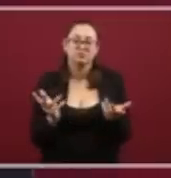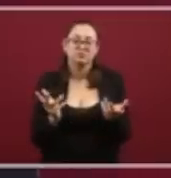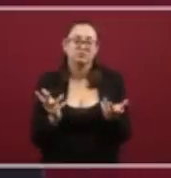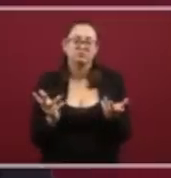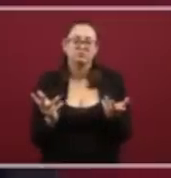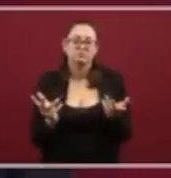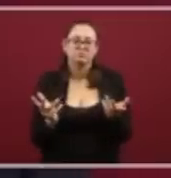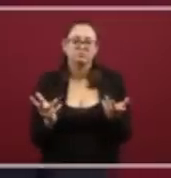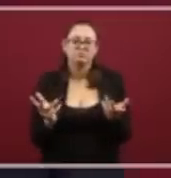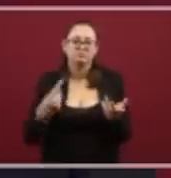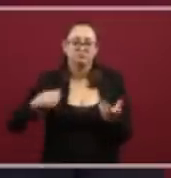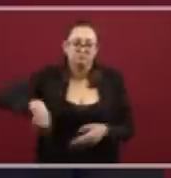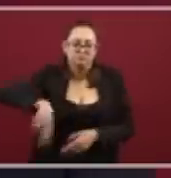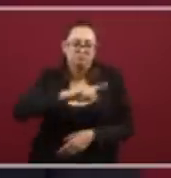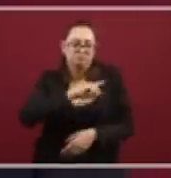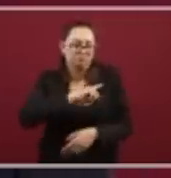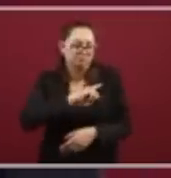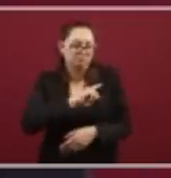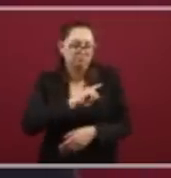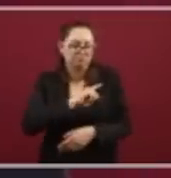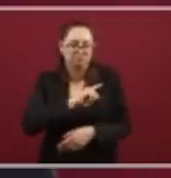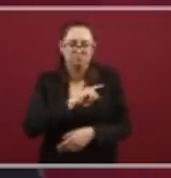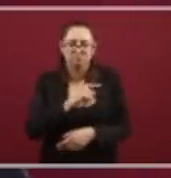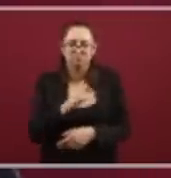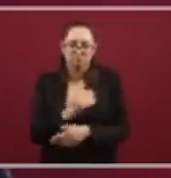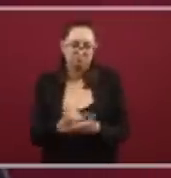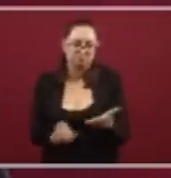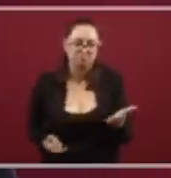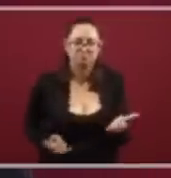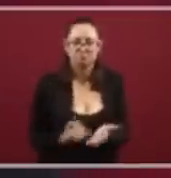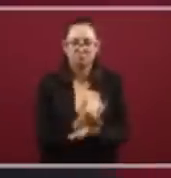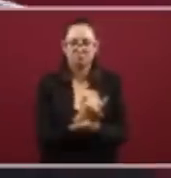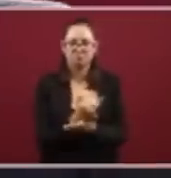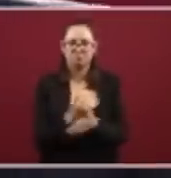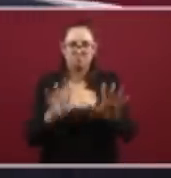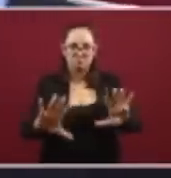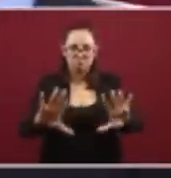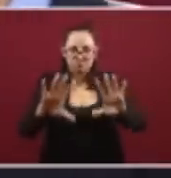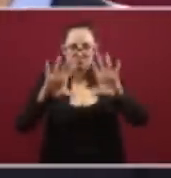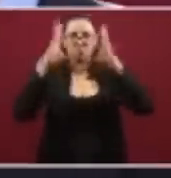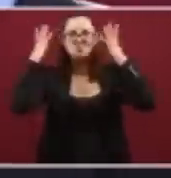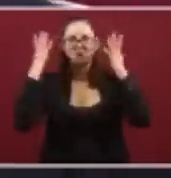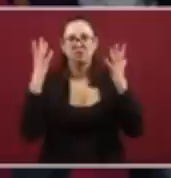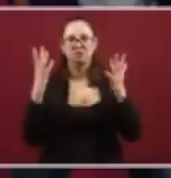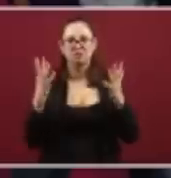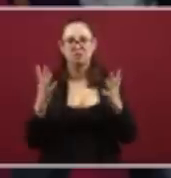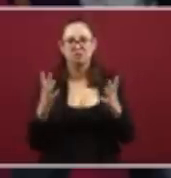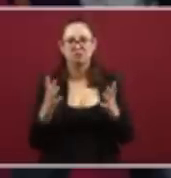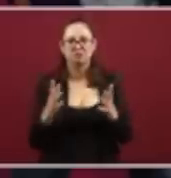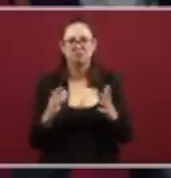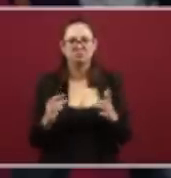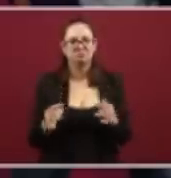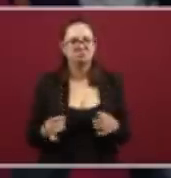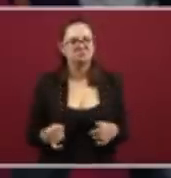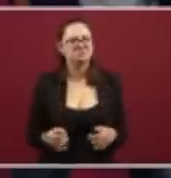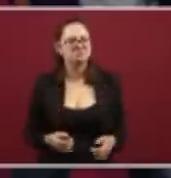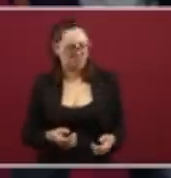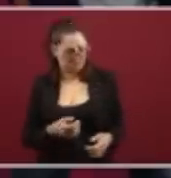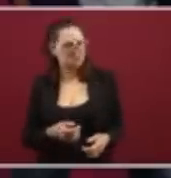a actuar este de manera impulsiva nada de balandronadas